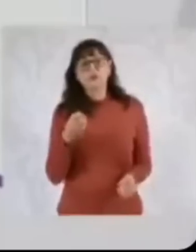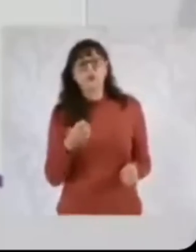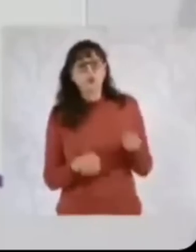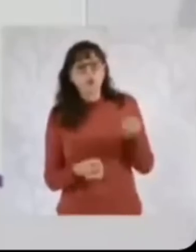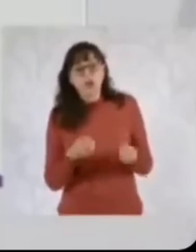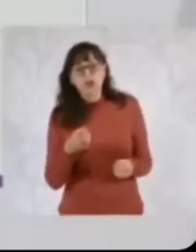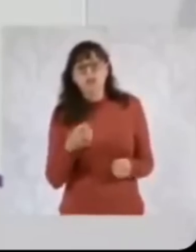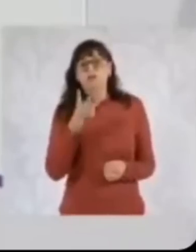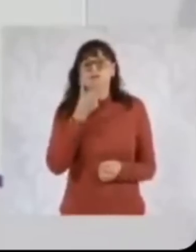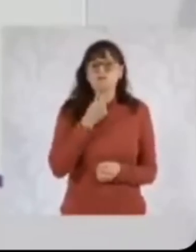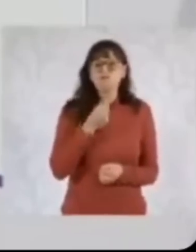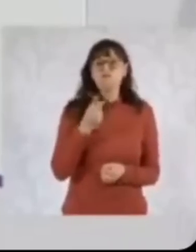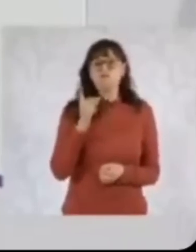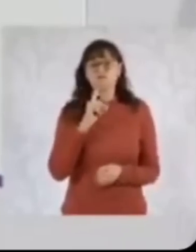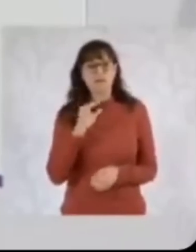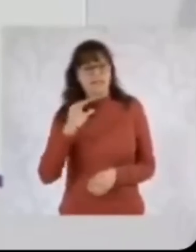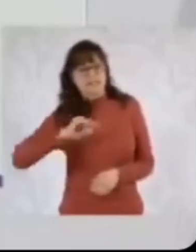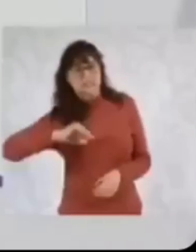video donde